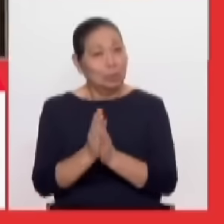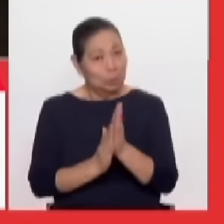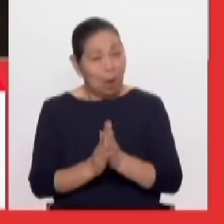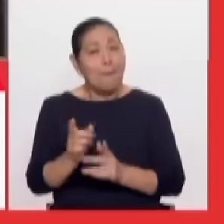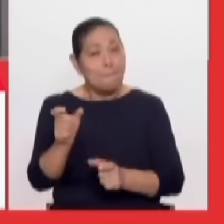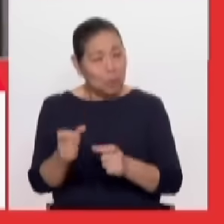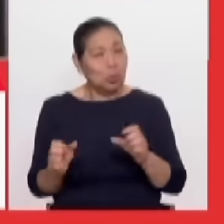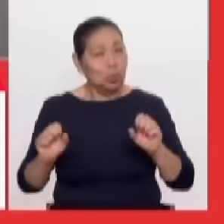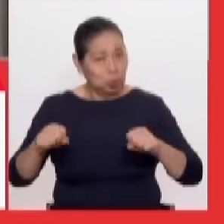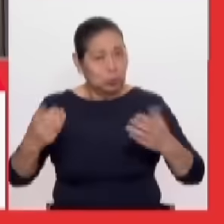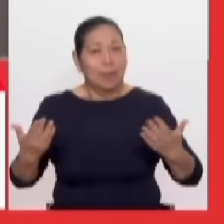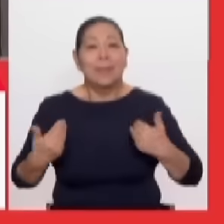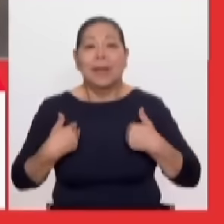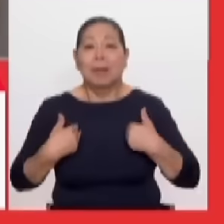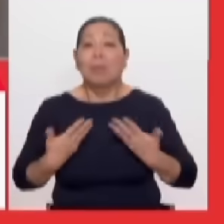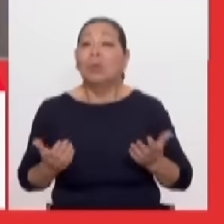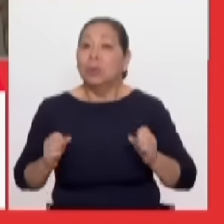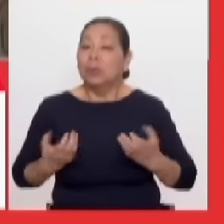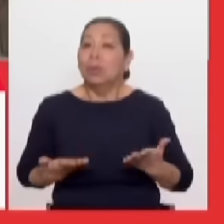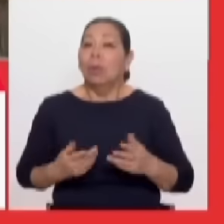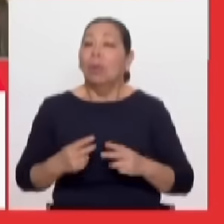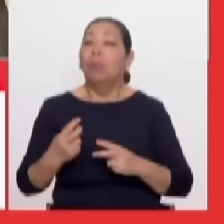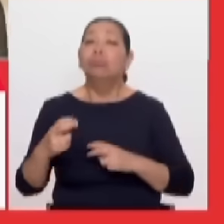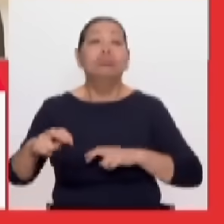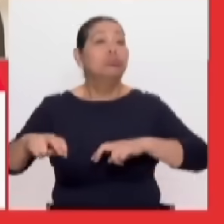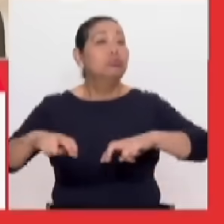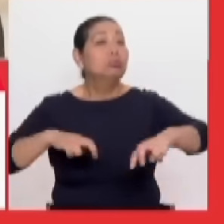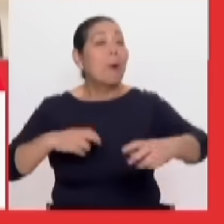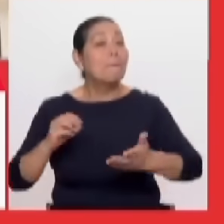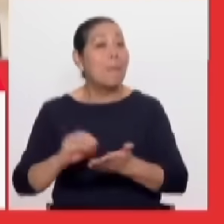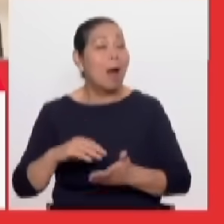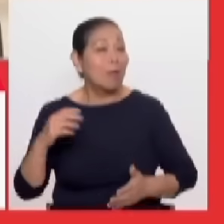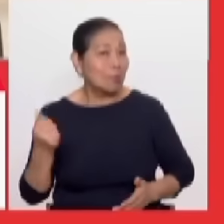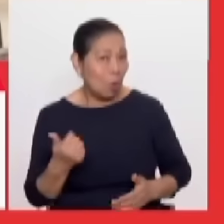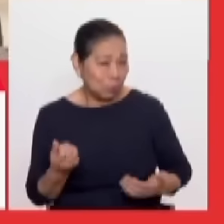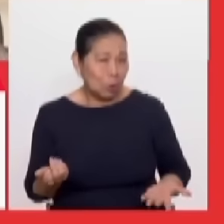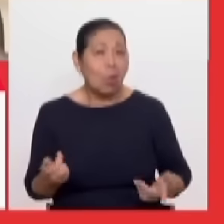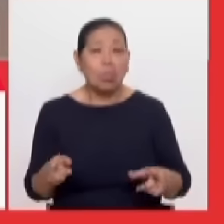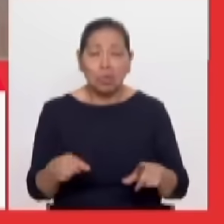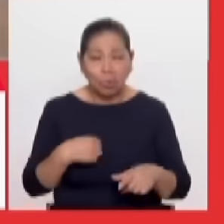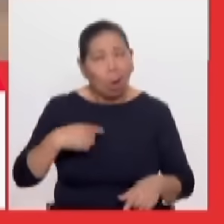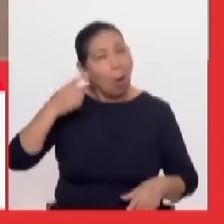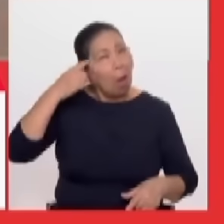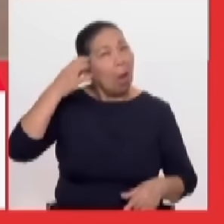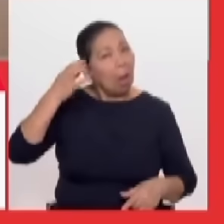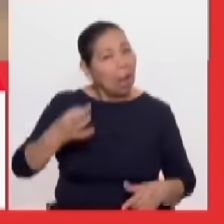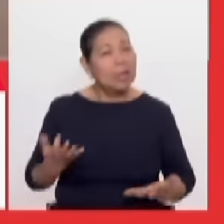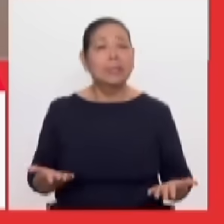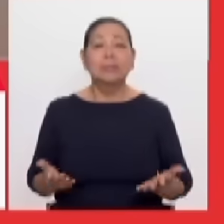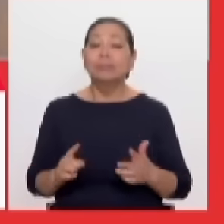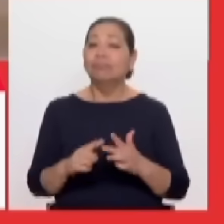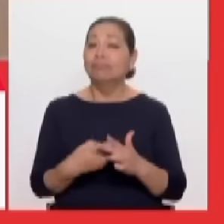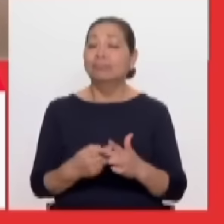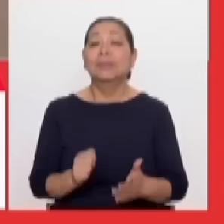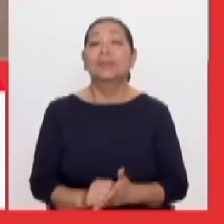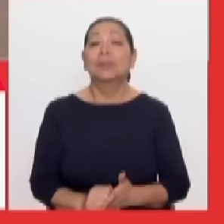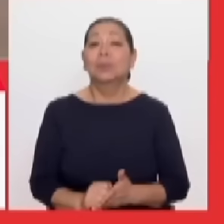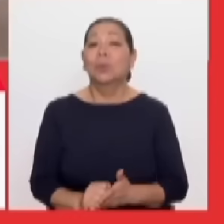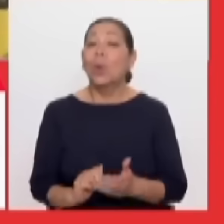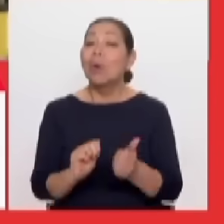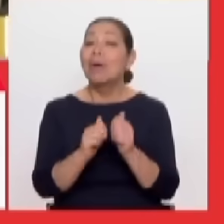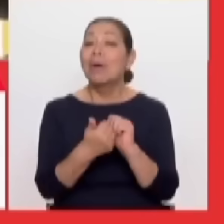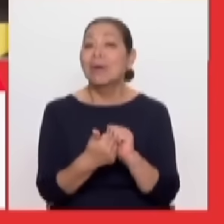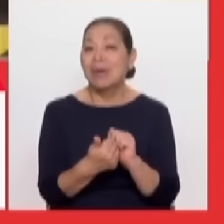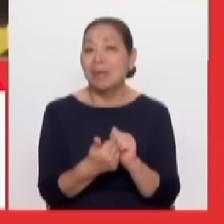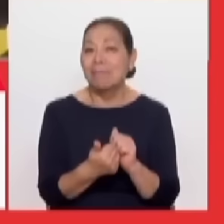a la ciudad porque tenemos la posibilidad de desplazarnos más rápidamente, sino que creo que también da el inicio de un